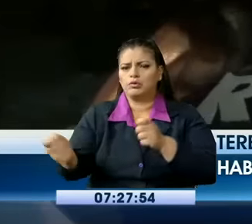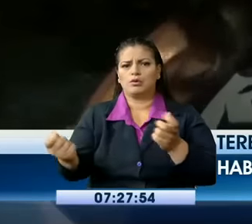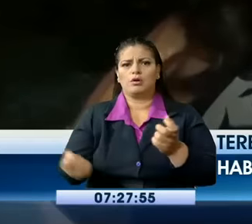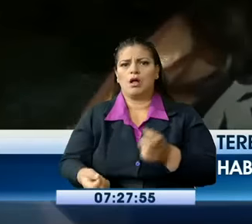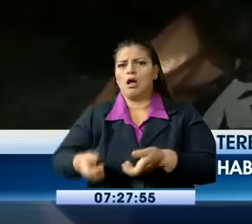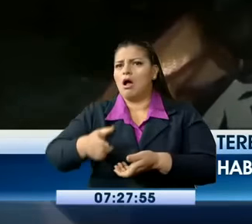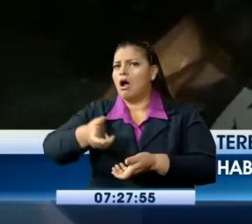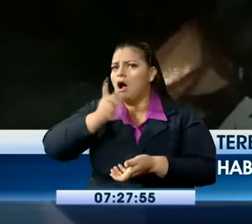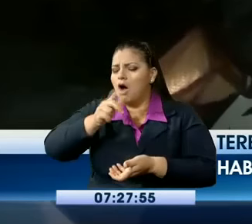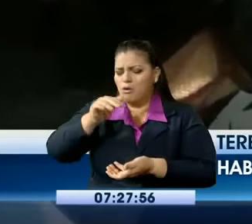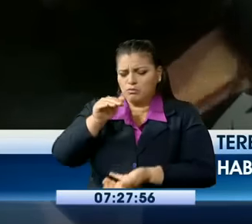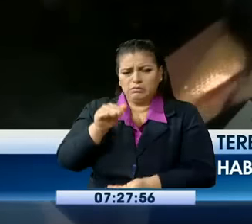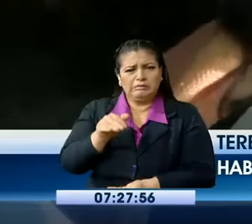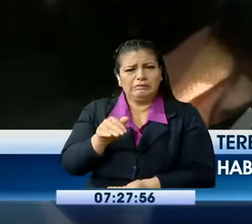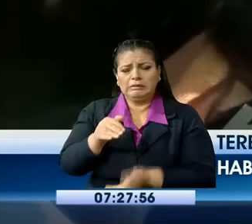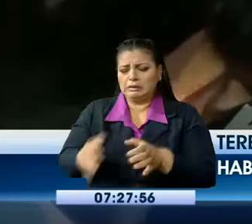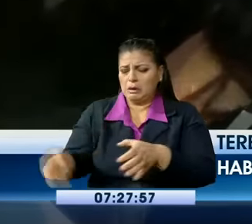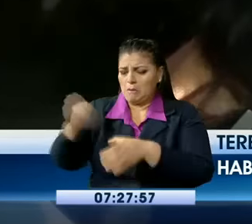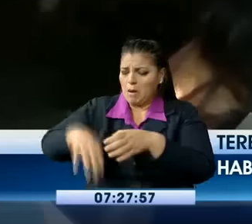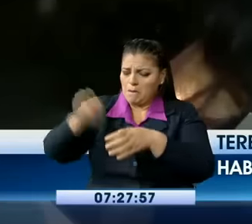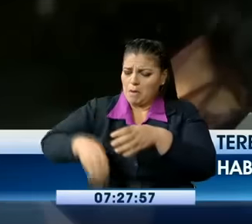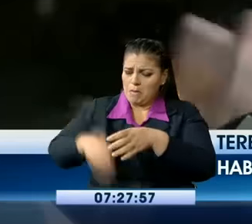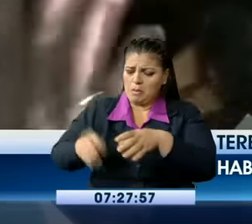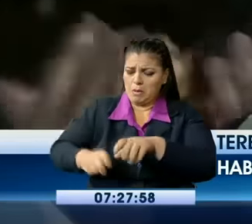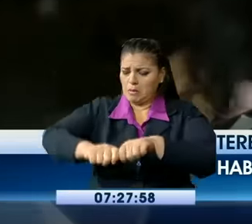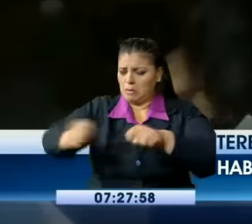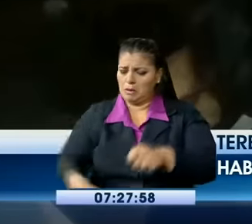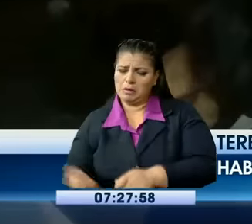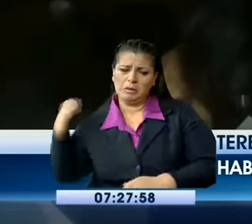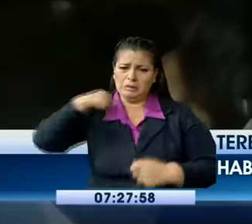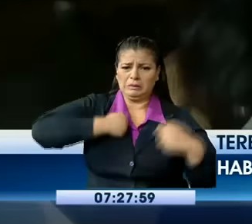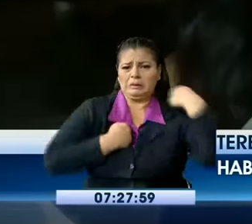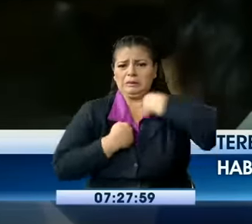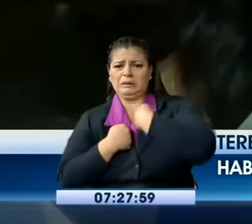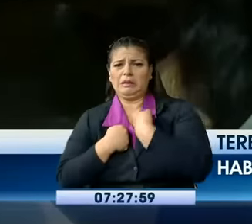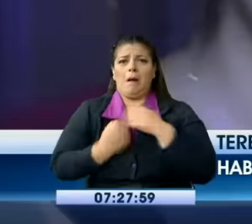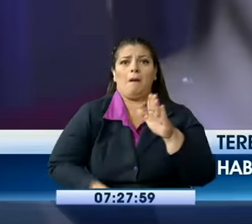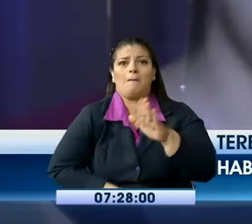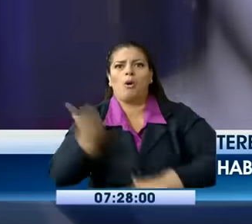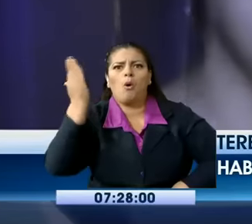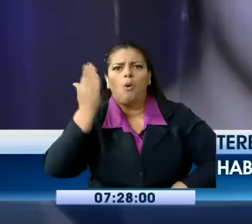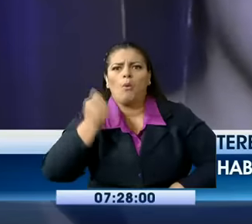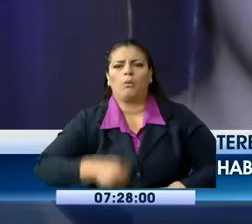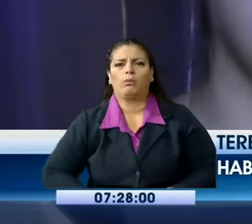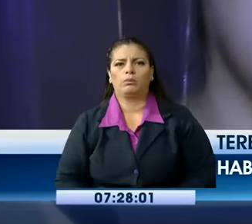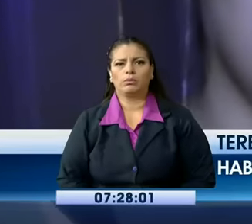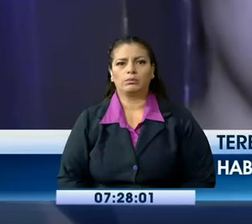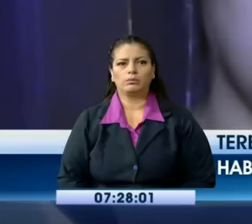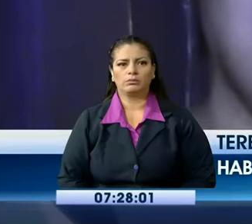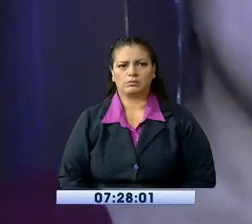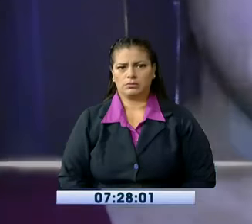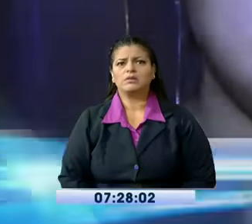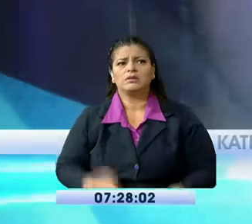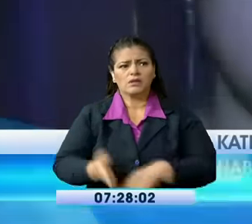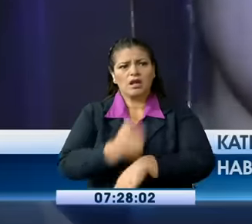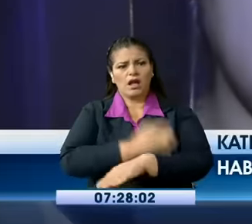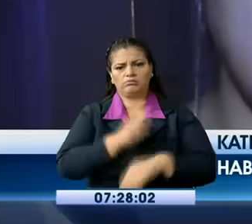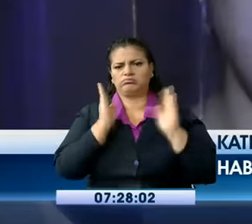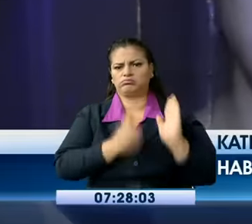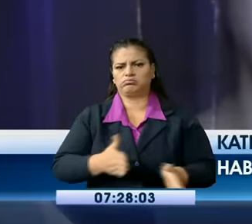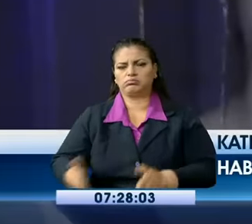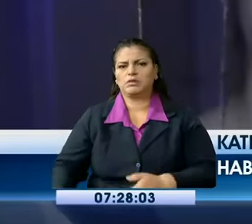de agua, pero de las pequeñas, porque del mismo susto uno no alcanza ni a sacar el agua. Los kits preparados sí tenemos, lo que es medicina, lo